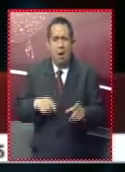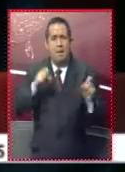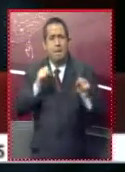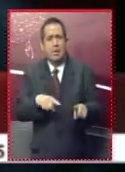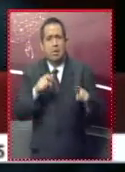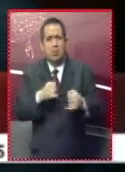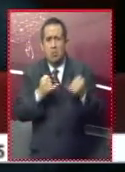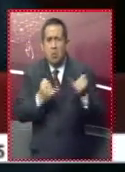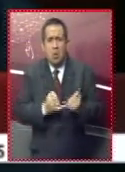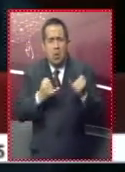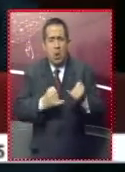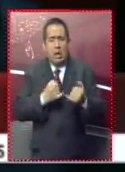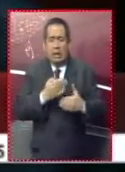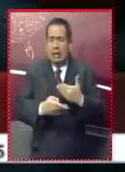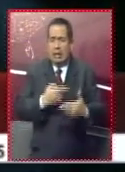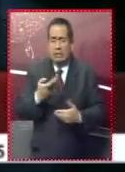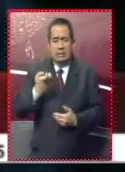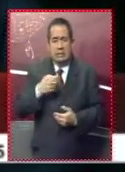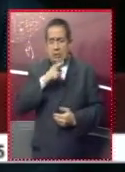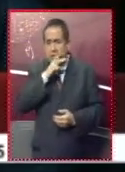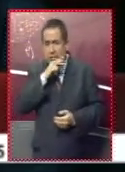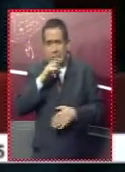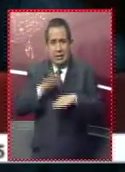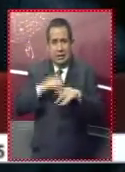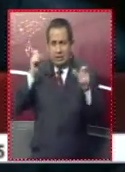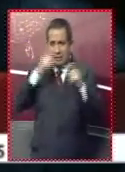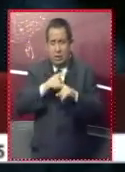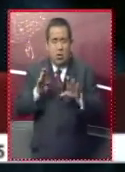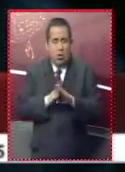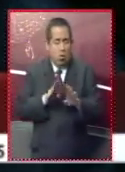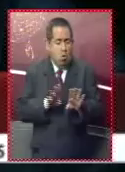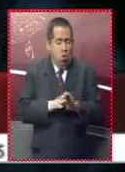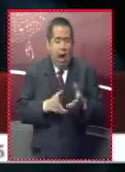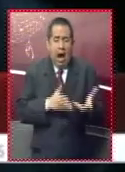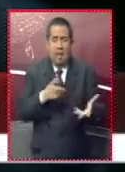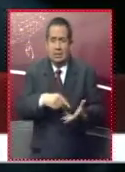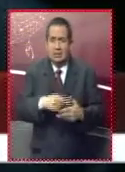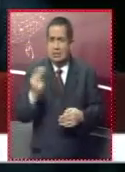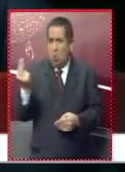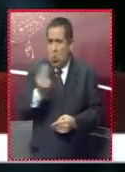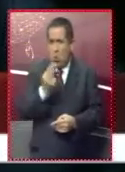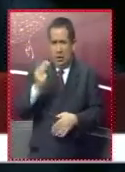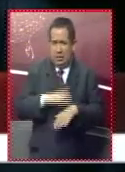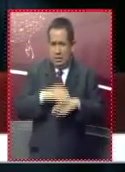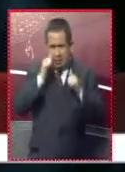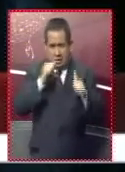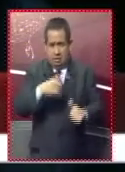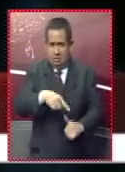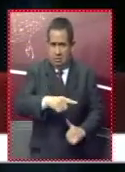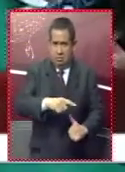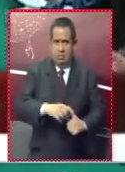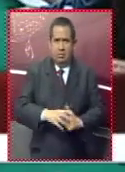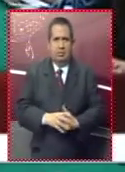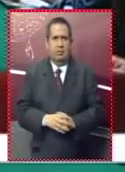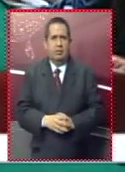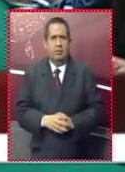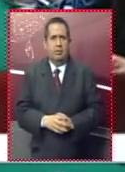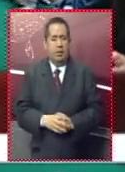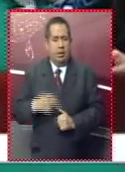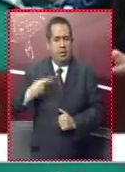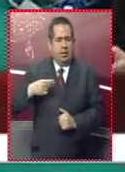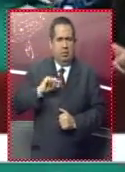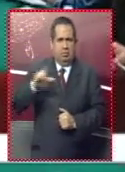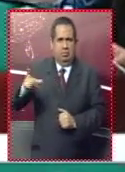hace todavía más preocupante y más complicado el tema y por lo tanto más urgente su solución. El